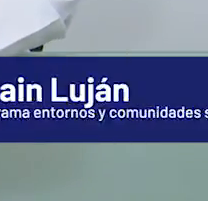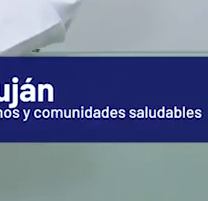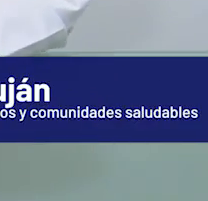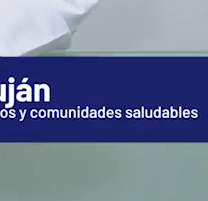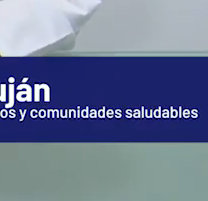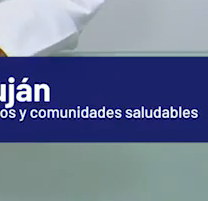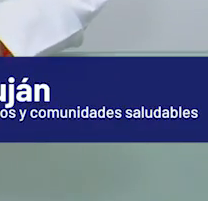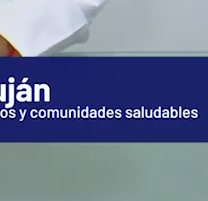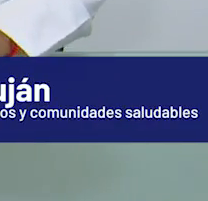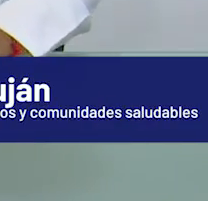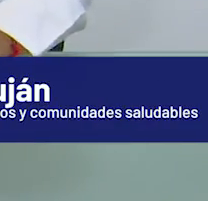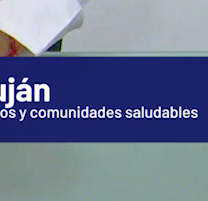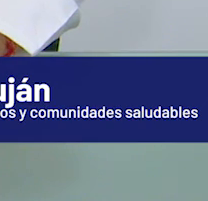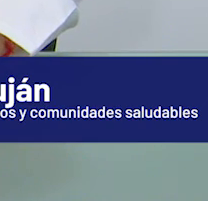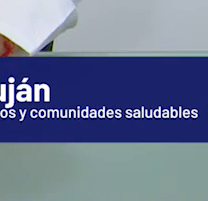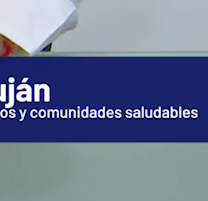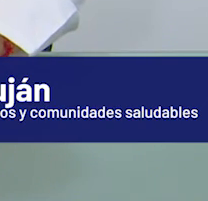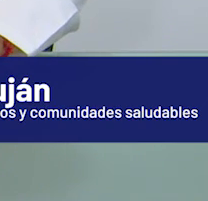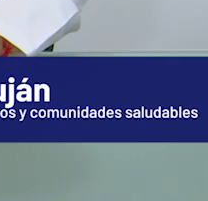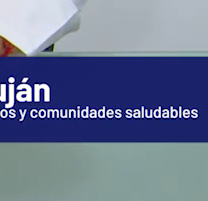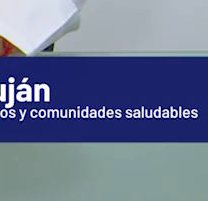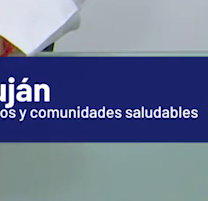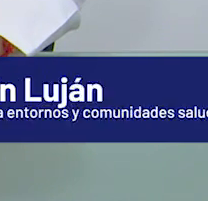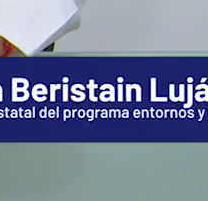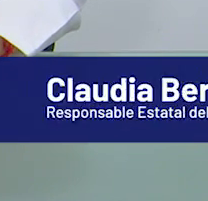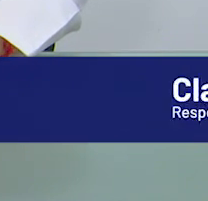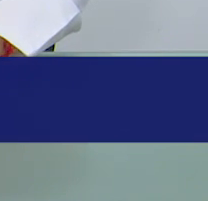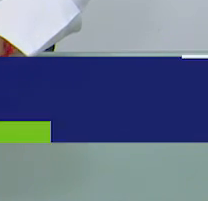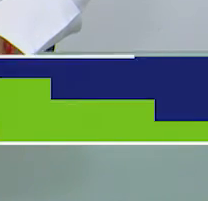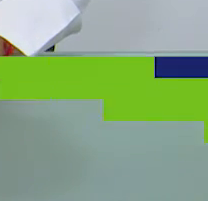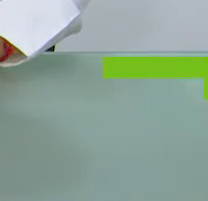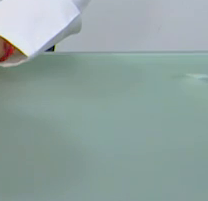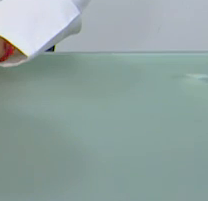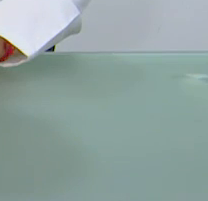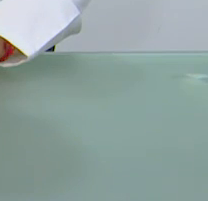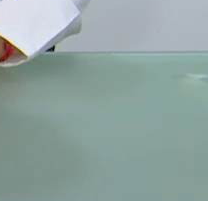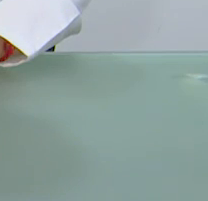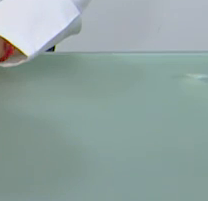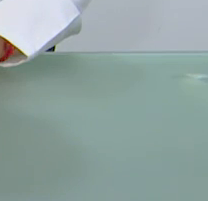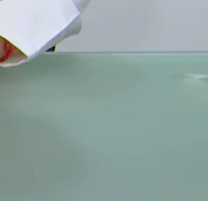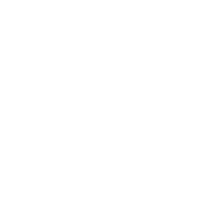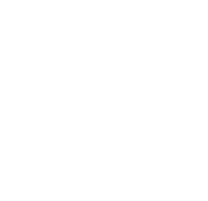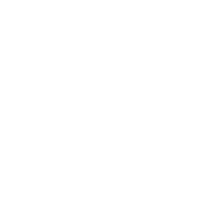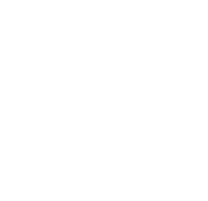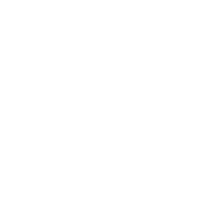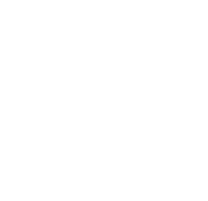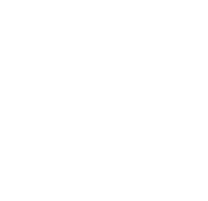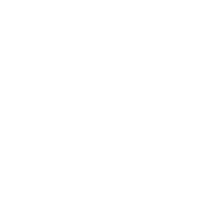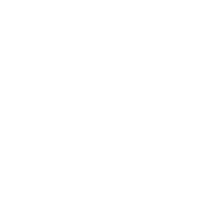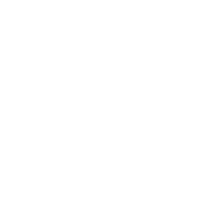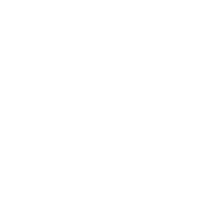doctores gracias estaremos actualizando esta información todos los días por este mismo medio muchas gracias